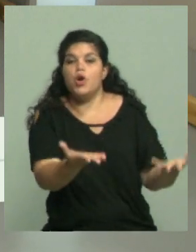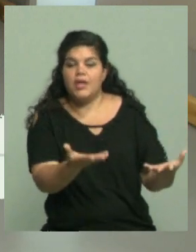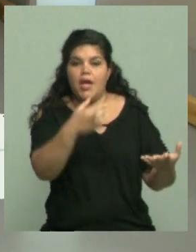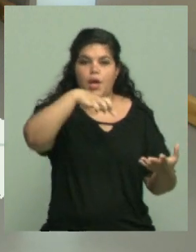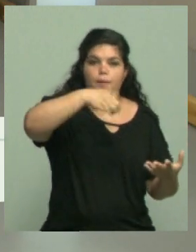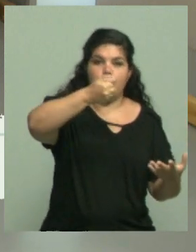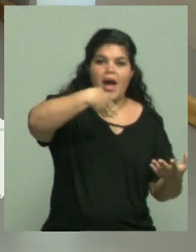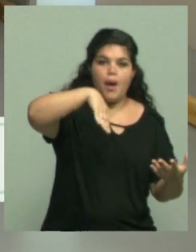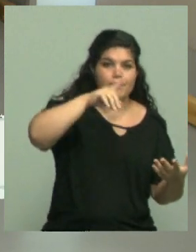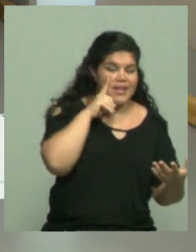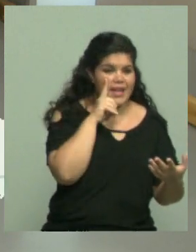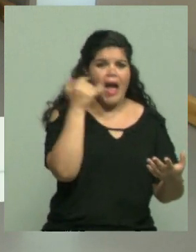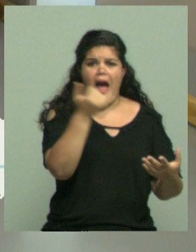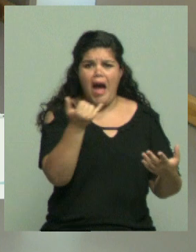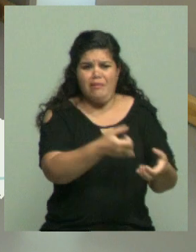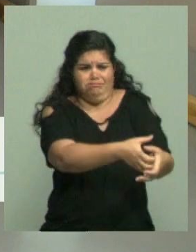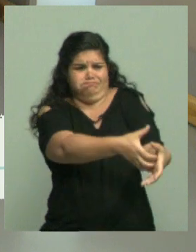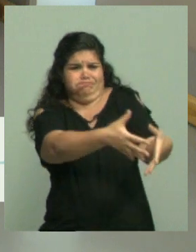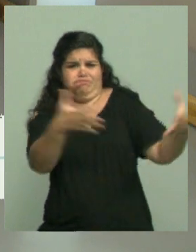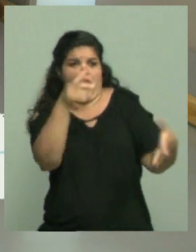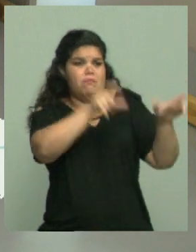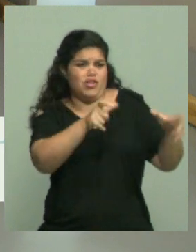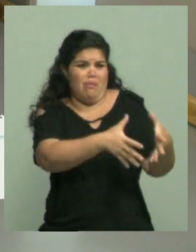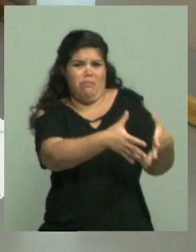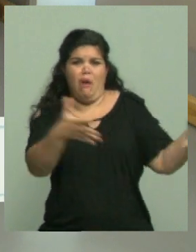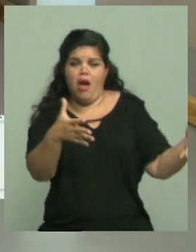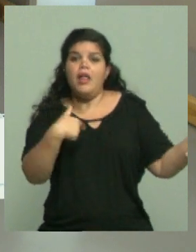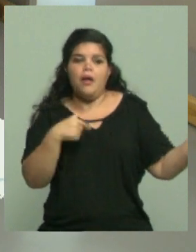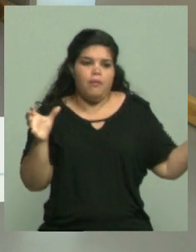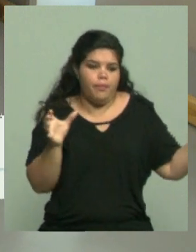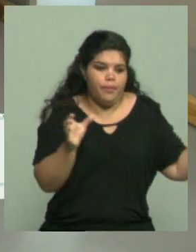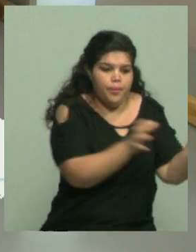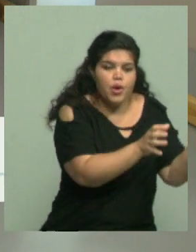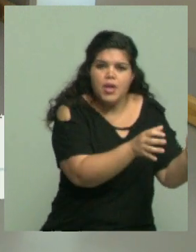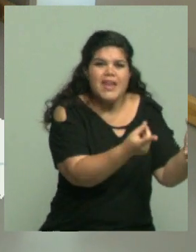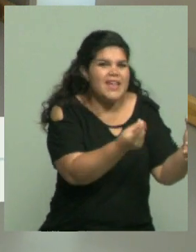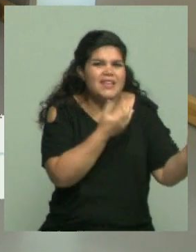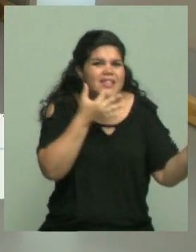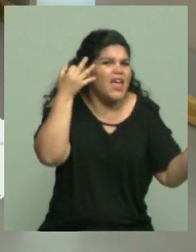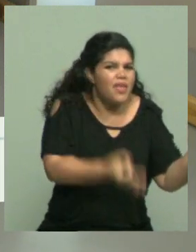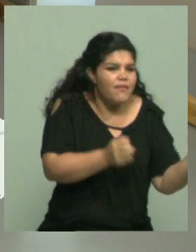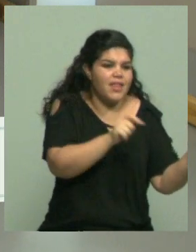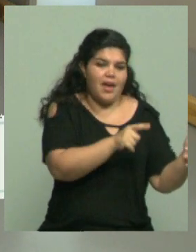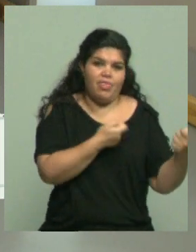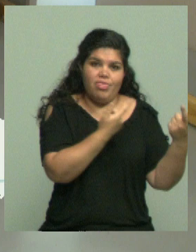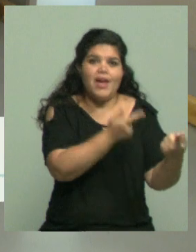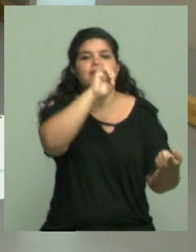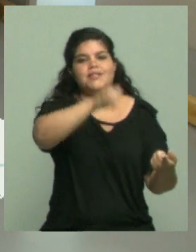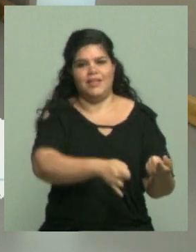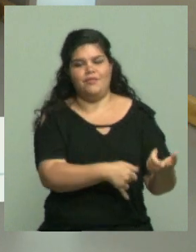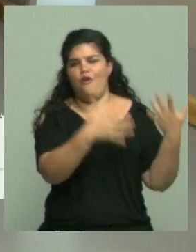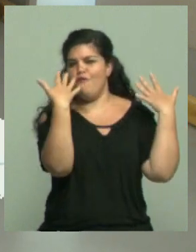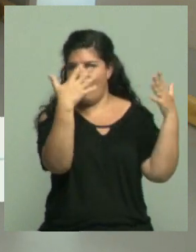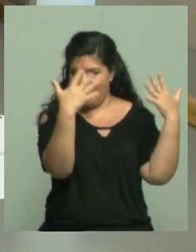cuanto a estructura y que realmente se le dé a aquel que lo necesita me parece muy bien. Por supuesto, hay